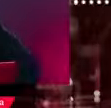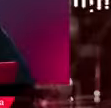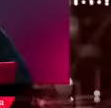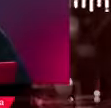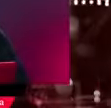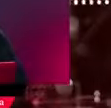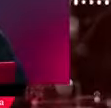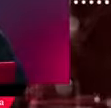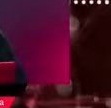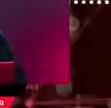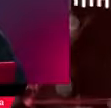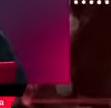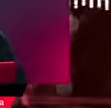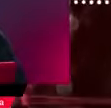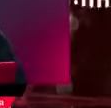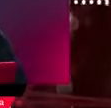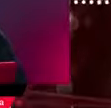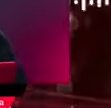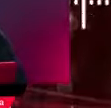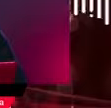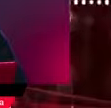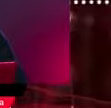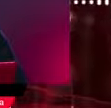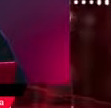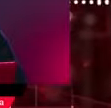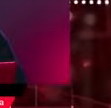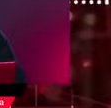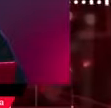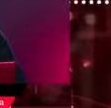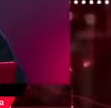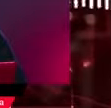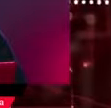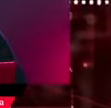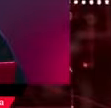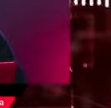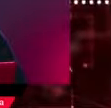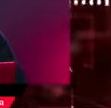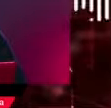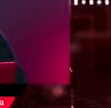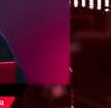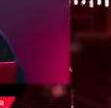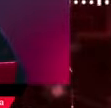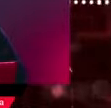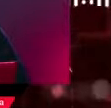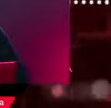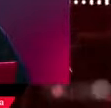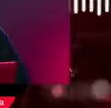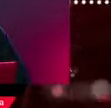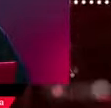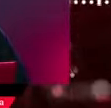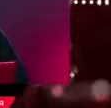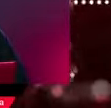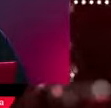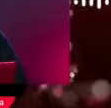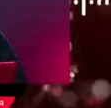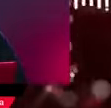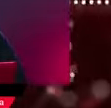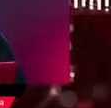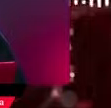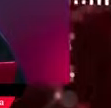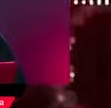presidente también toca algunos temas de la agenda nacional, da respuesta a muchas